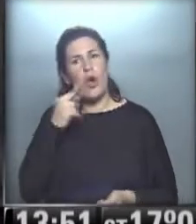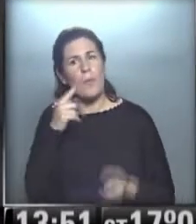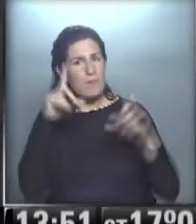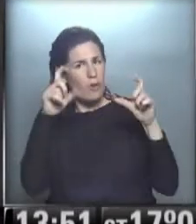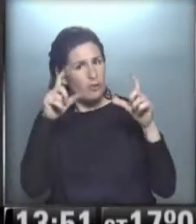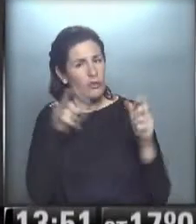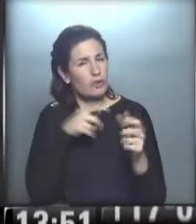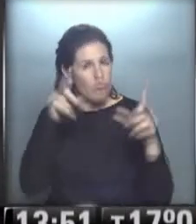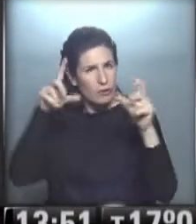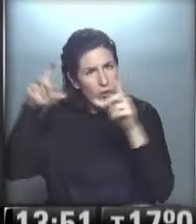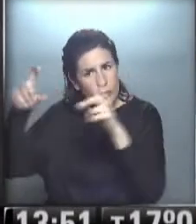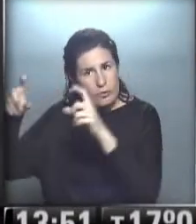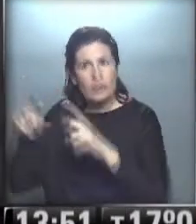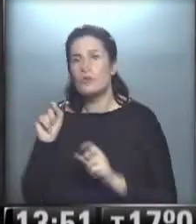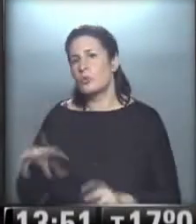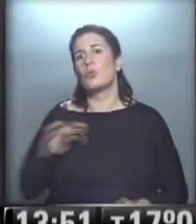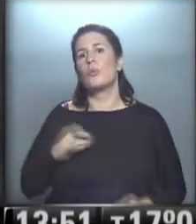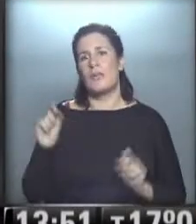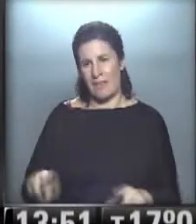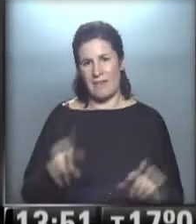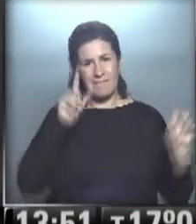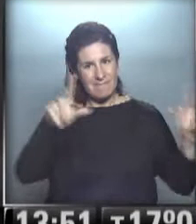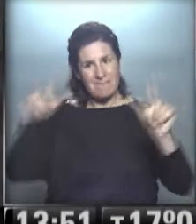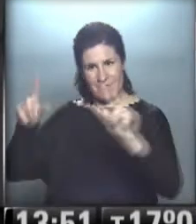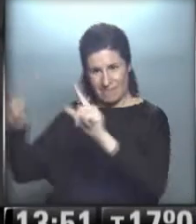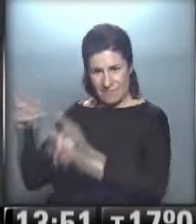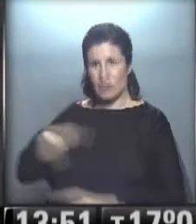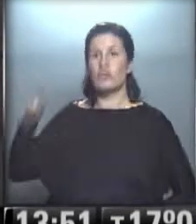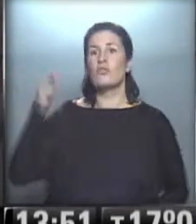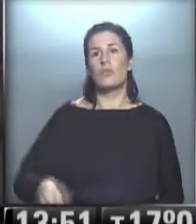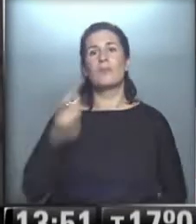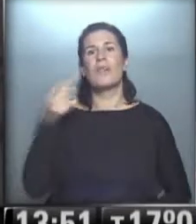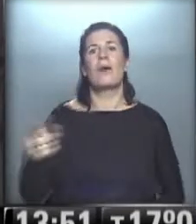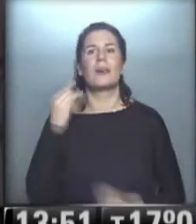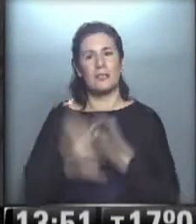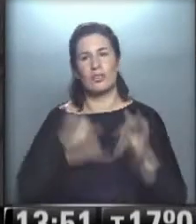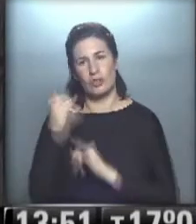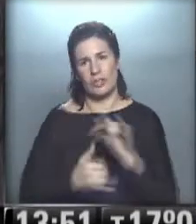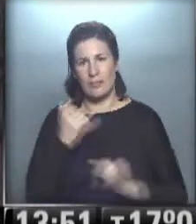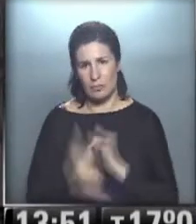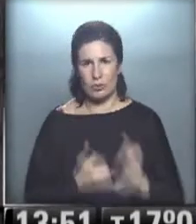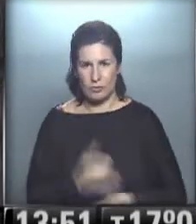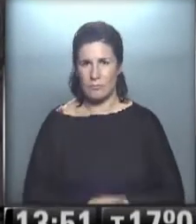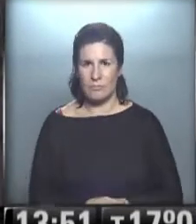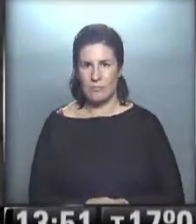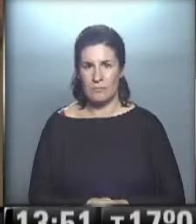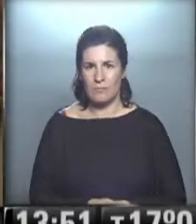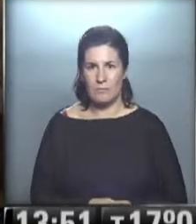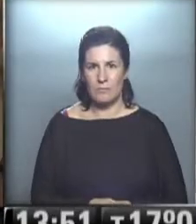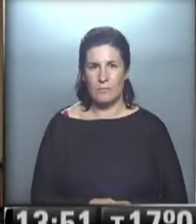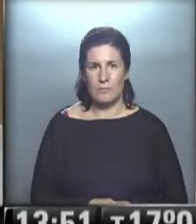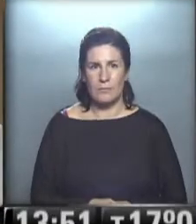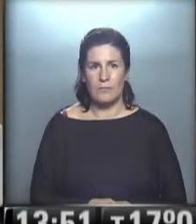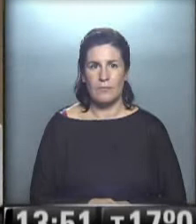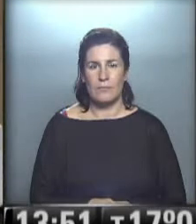es precisamente lo que integra esta muestra. Estuvimos allí y esto es lo que podemos contarte precisamente sobre el gran Charlie.